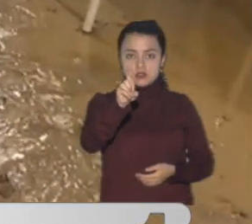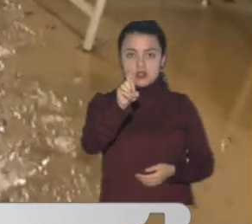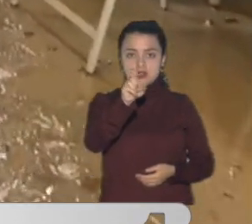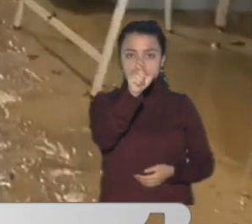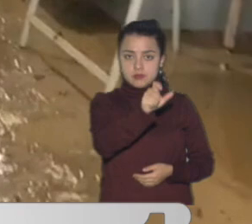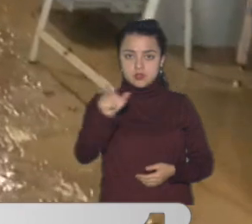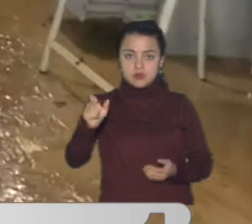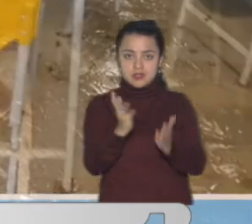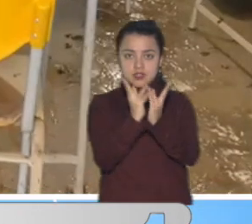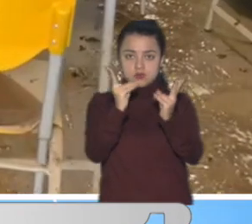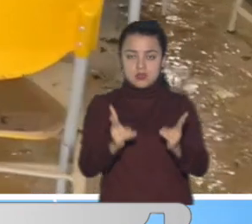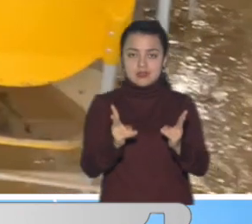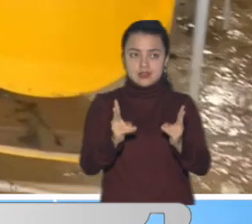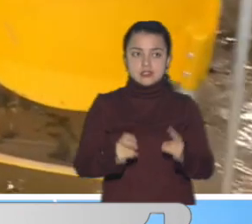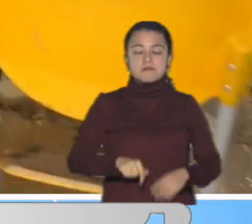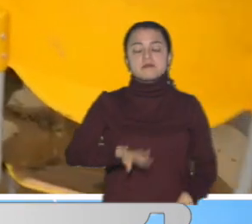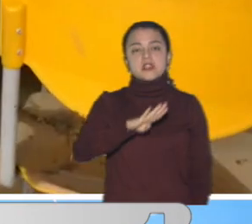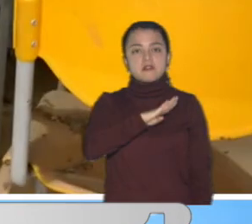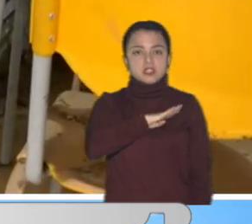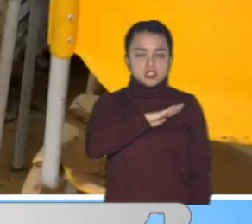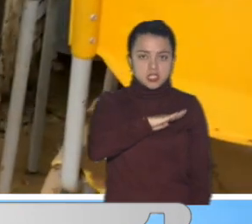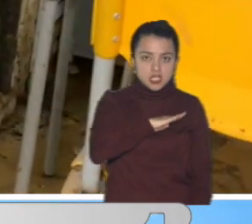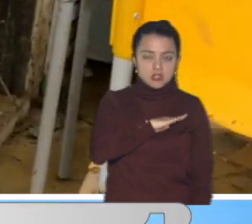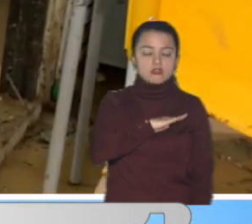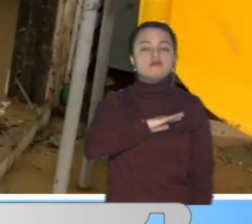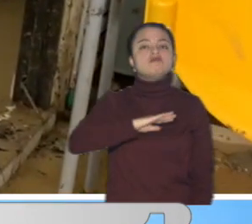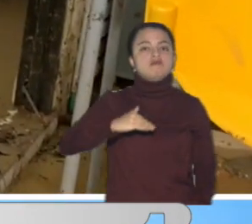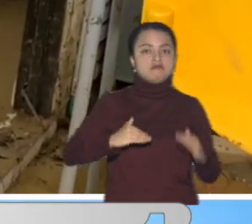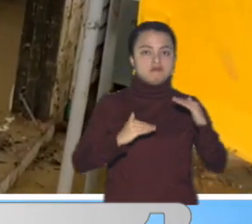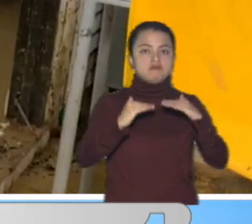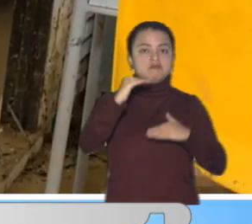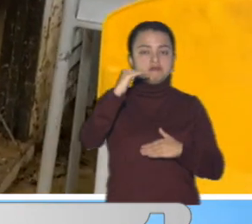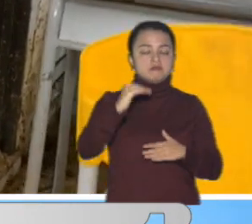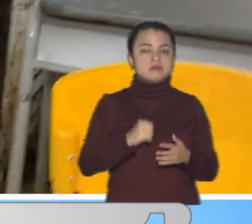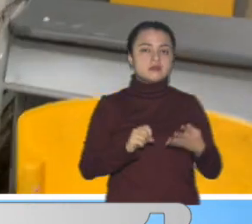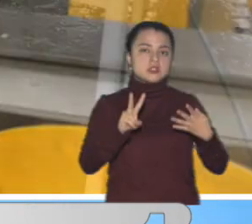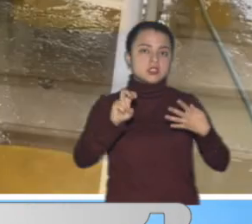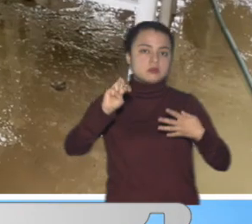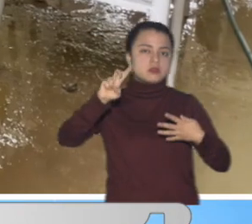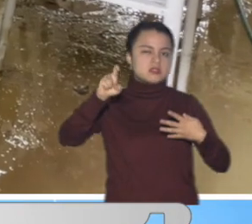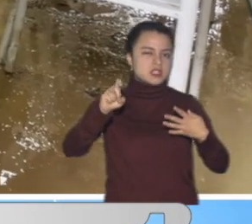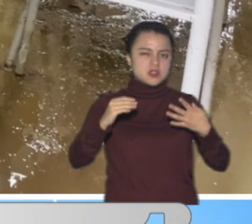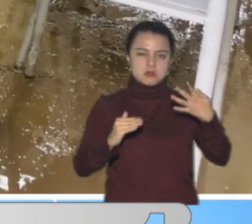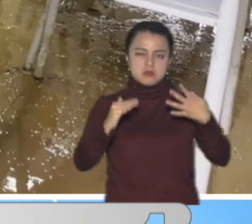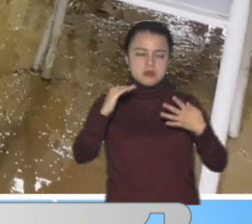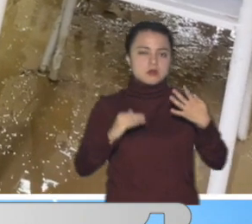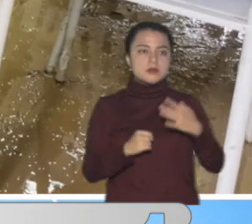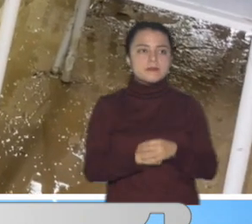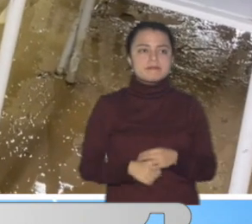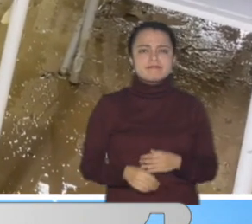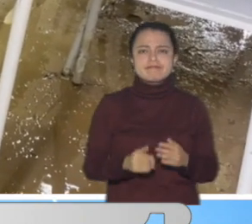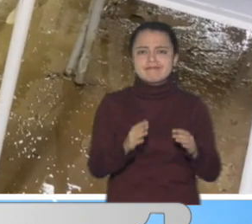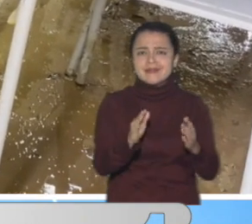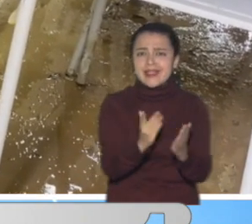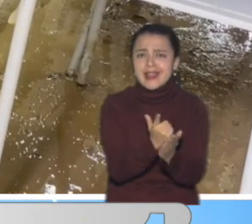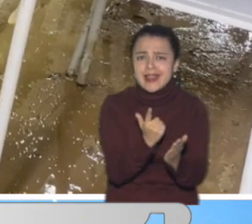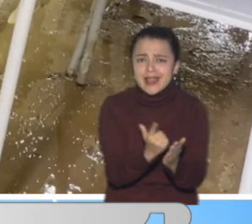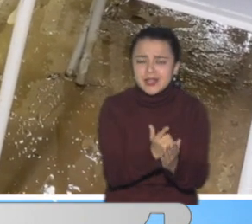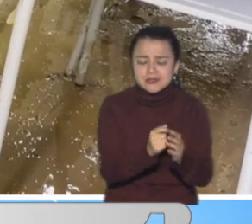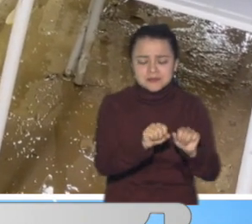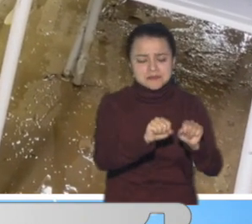grados sexto, séptimo, octavo, básica, secundaria. Pérdidas materiales, pues hay destrucción de libros o